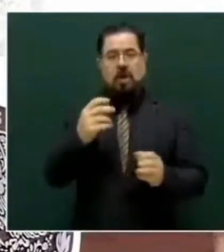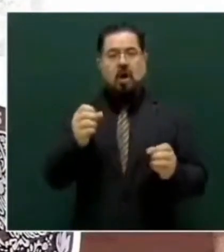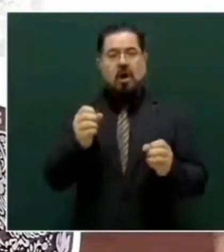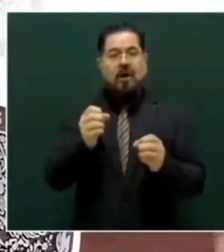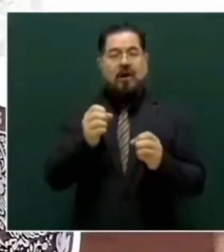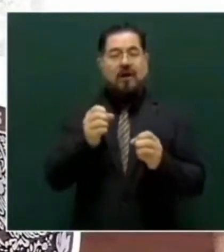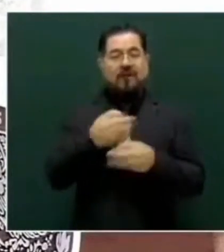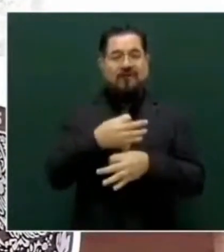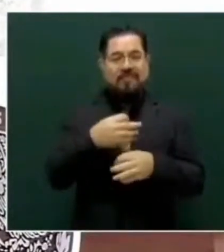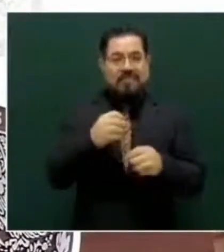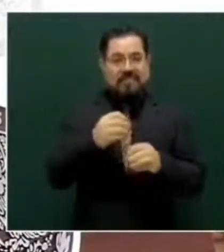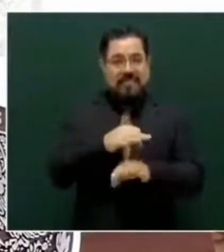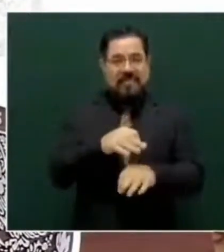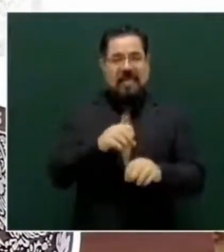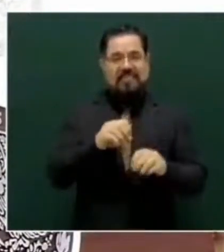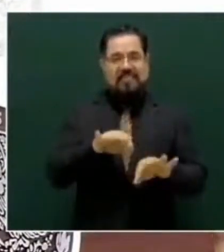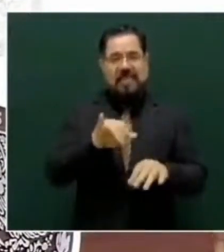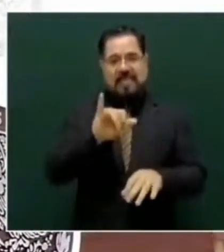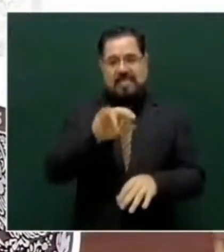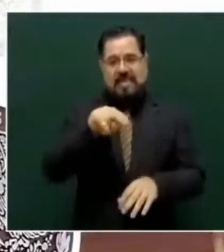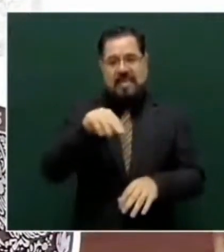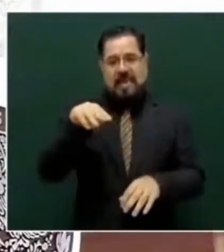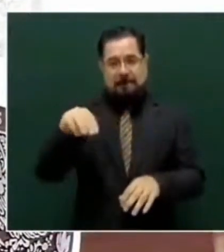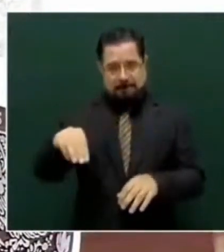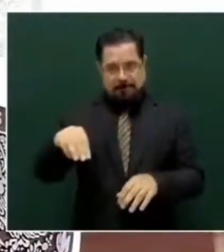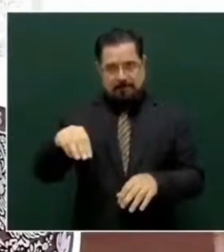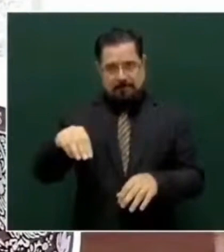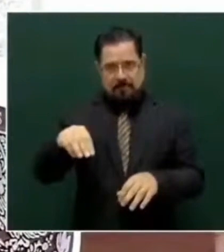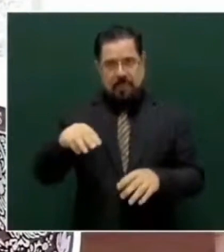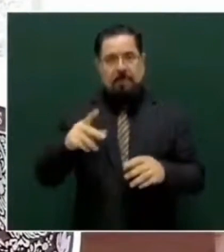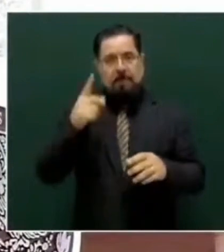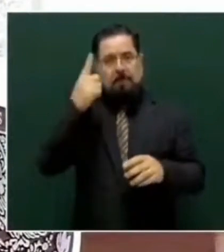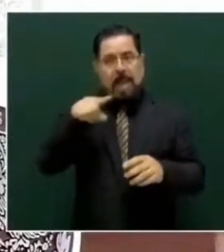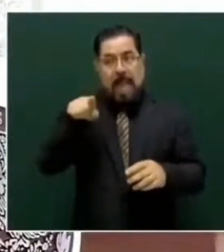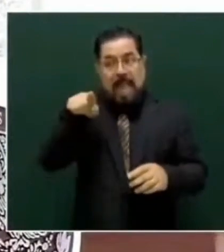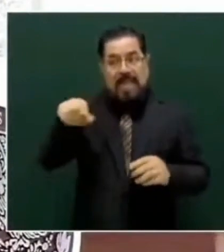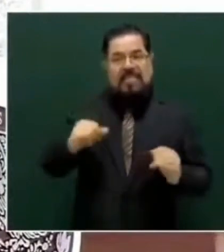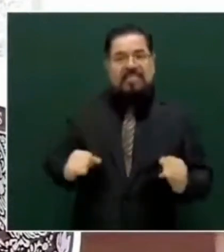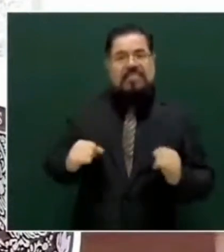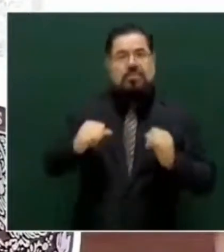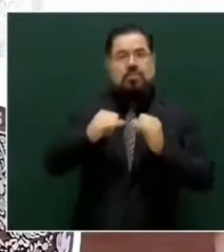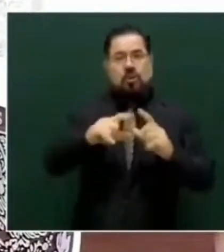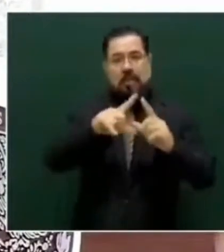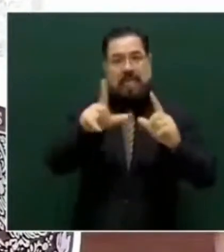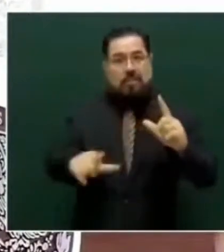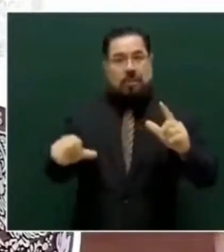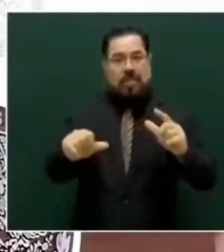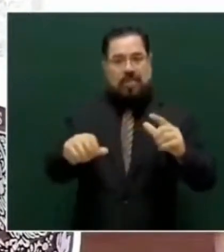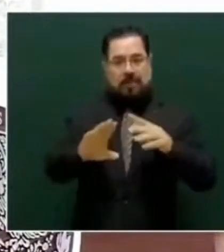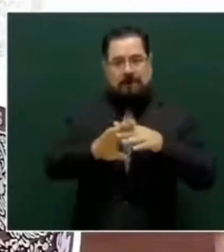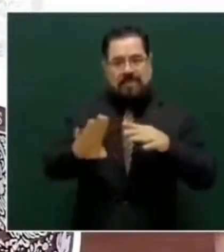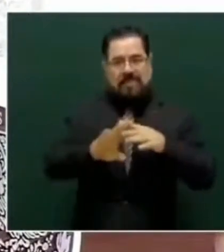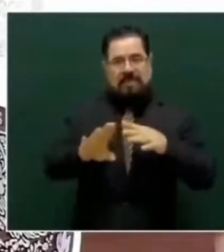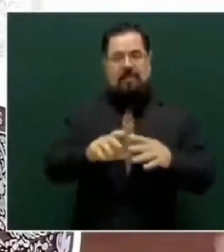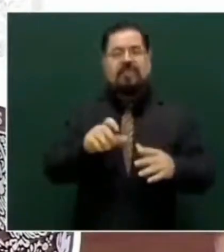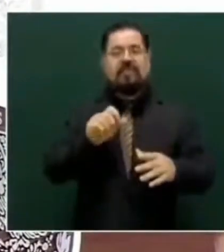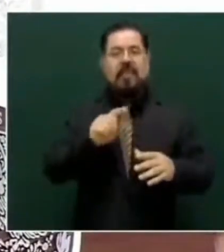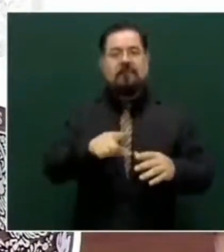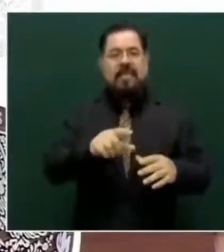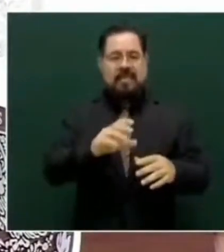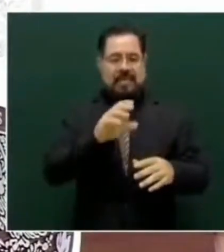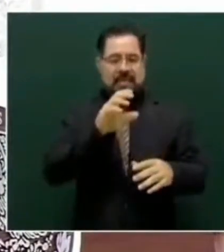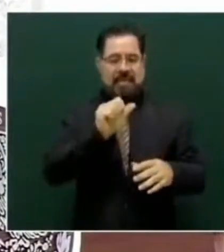ya coordinado para ver cómo logramos que el Instituto Nacional de Migración y la Cancillería